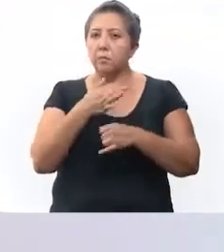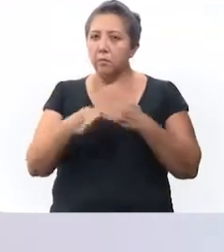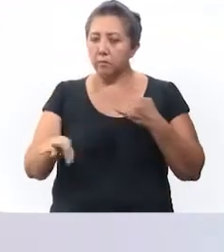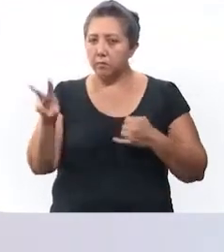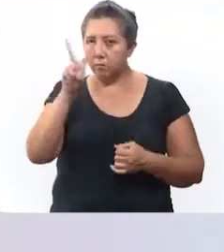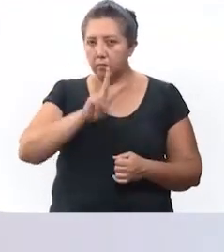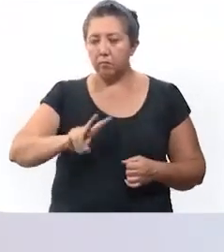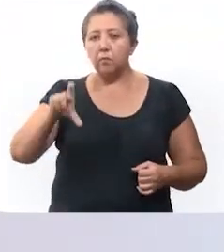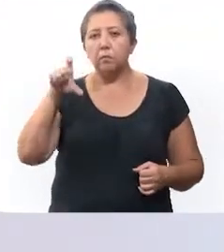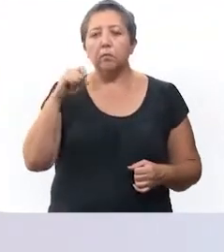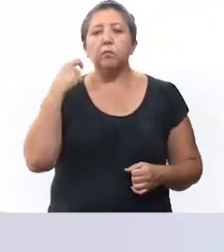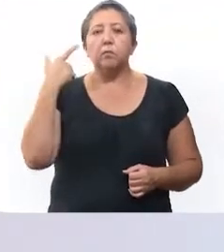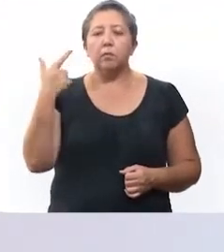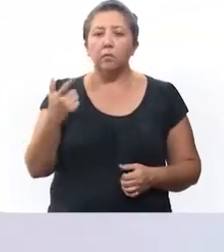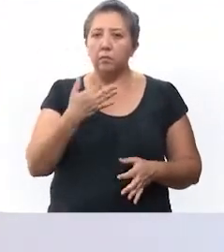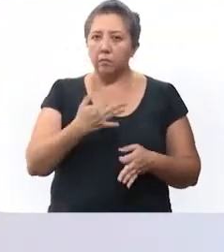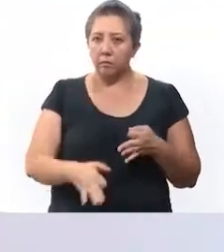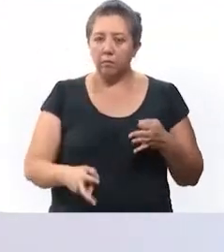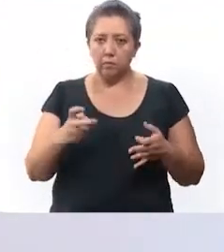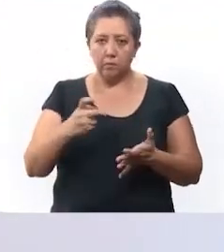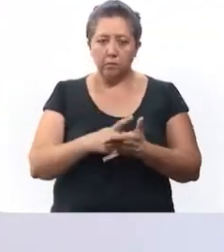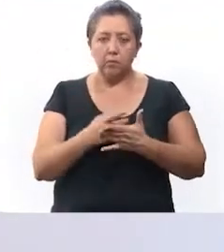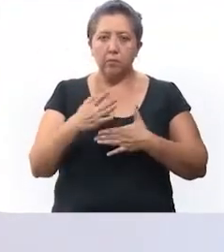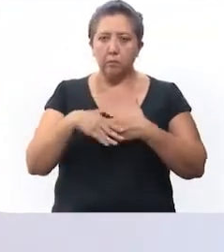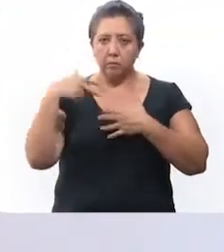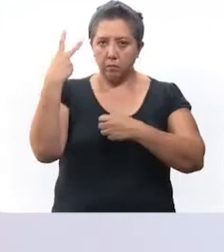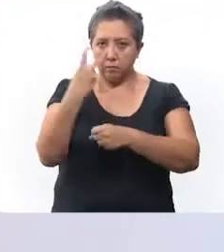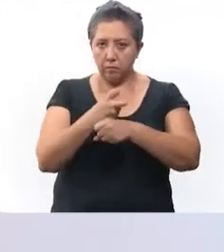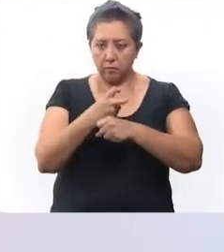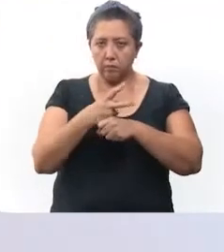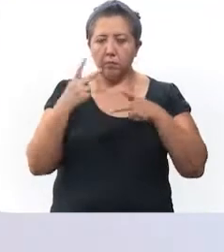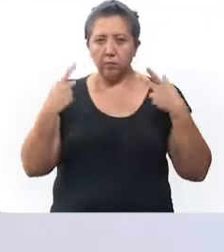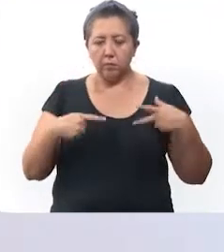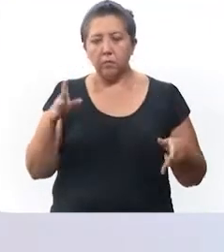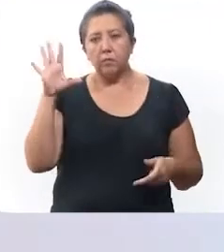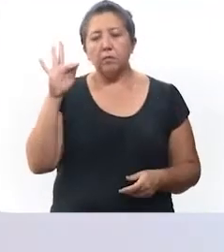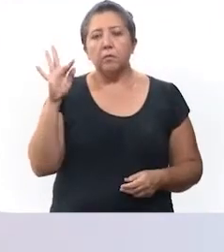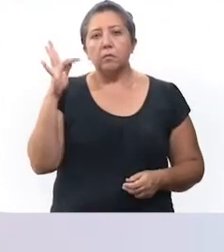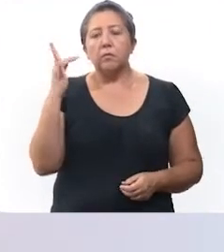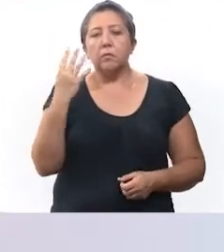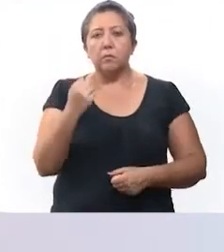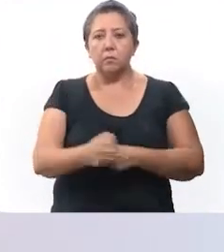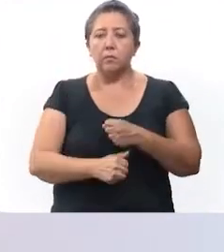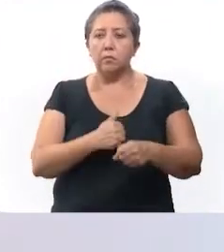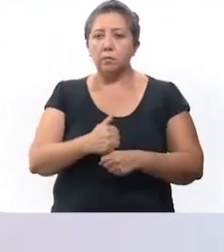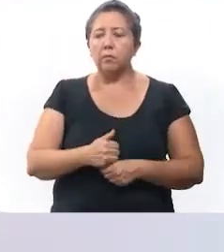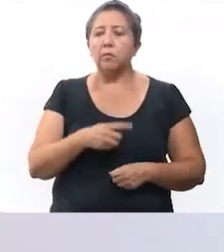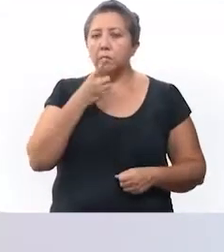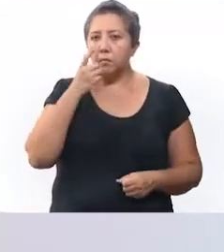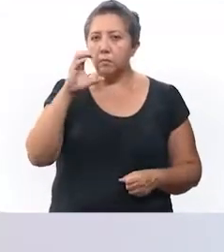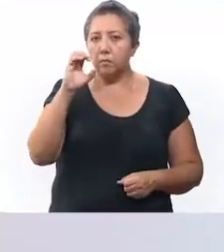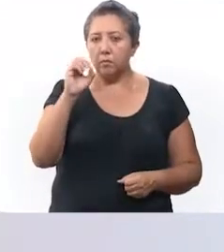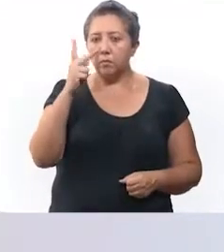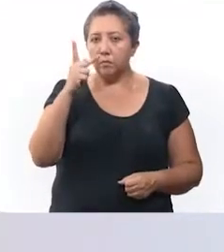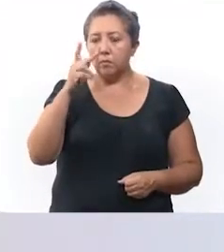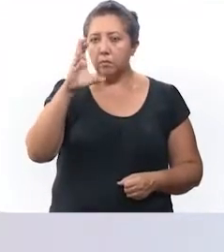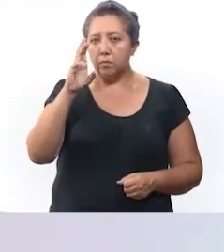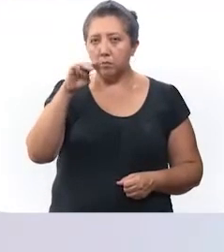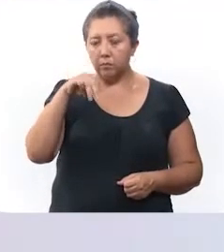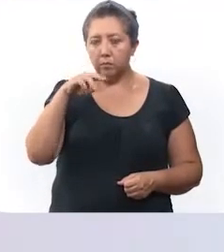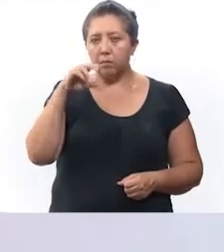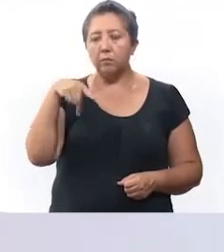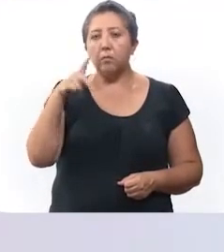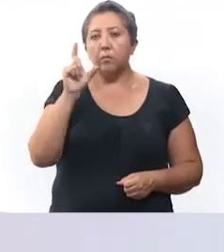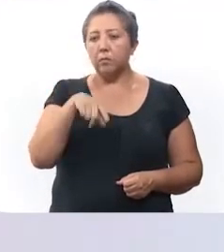el viernes 27 concluye este proceso con segundas dosis a personas de 40 a 49 años de Opichén,